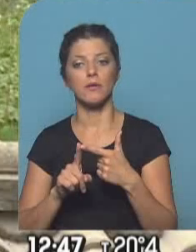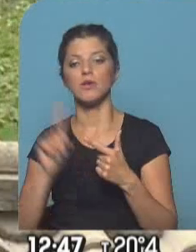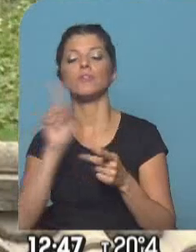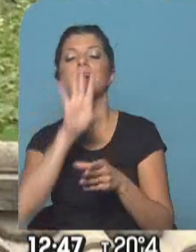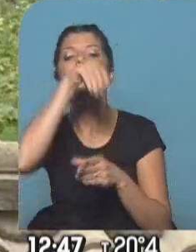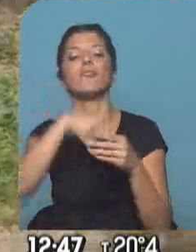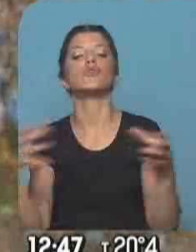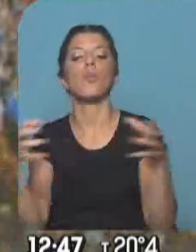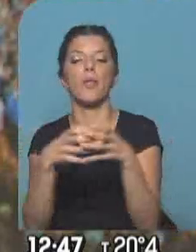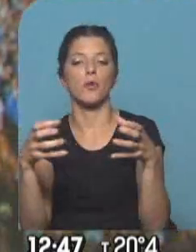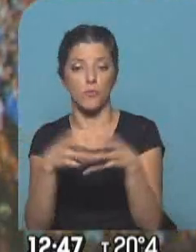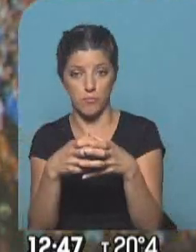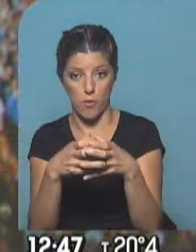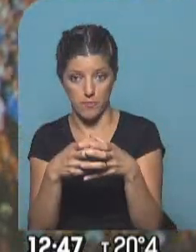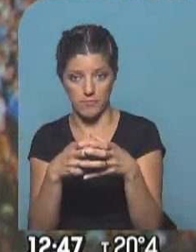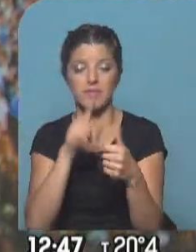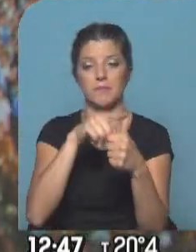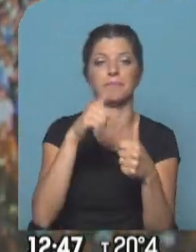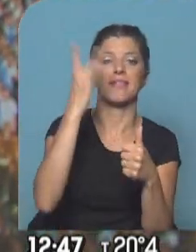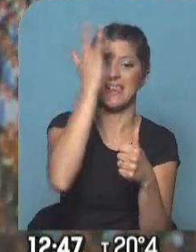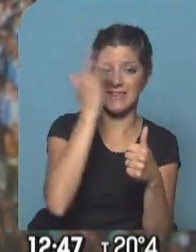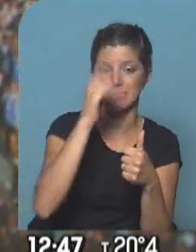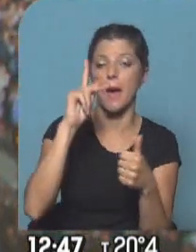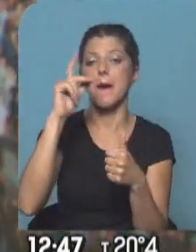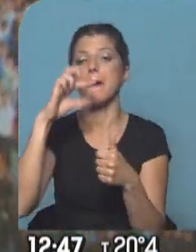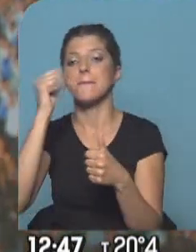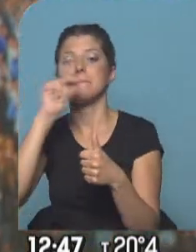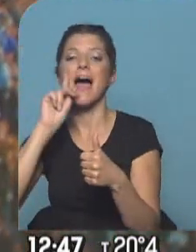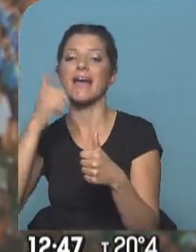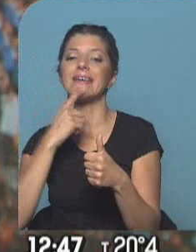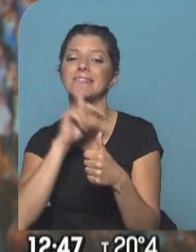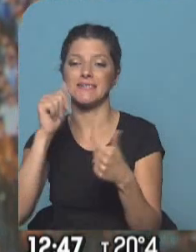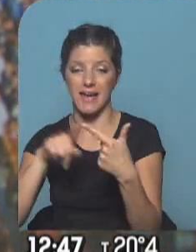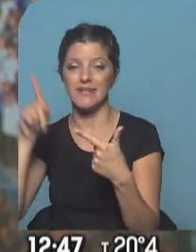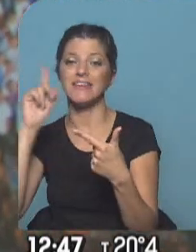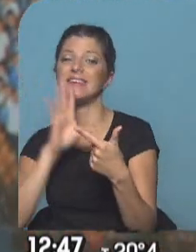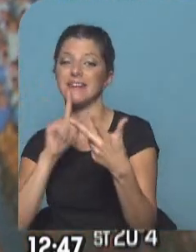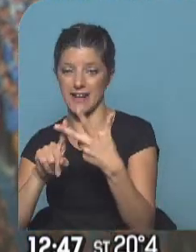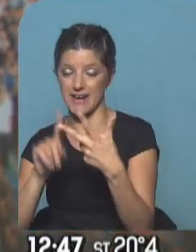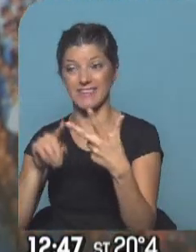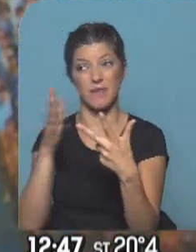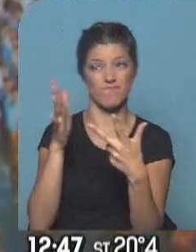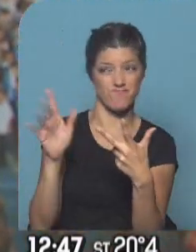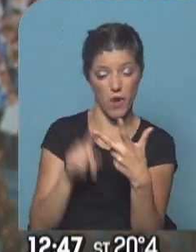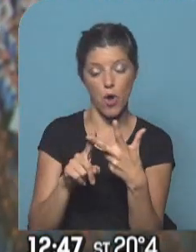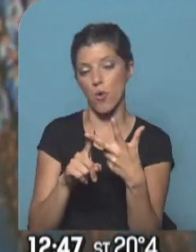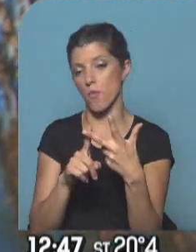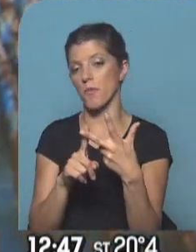del Tratado de No Proliferación, que son básicamente India, Pakistán e Israel, digamos. Uh-huh. ¿No? Israel en una situación más sinuosa porque nunca terminó